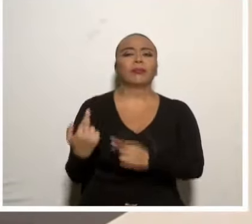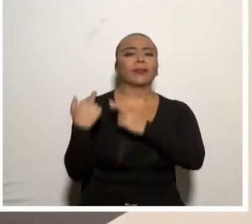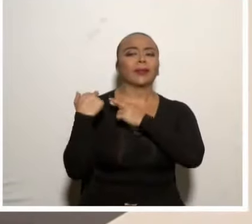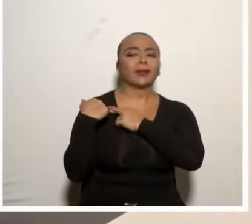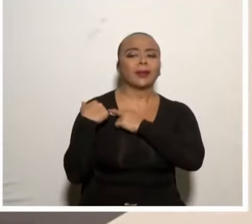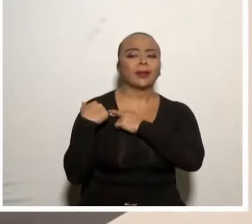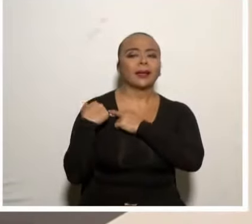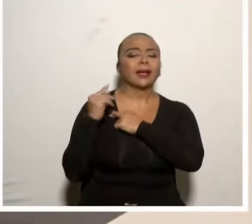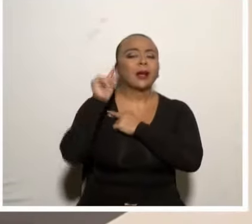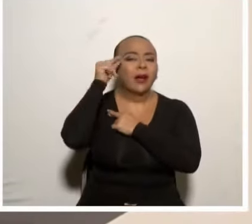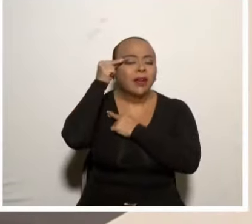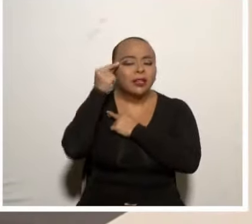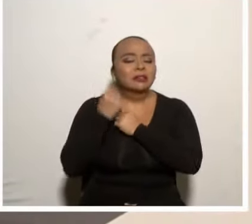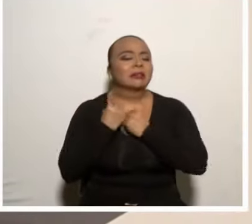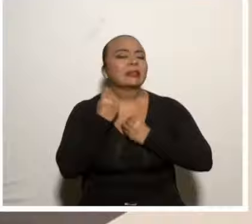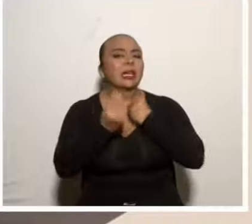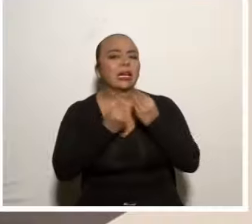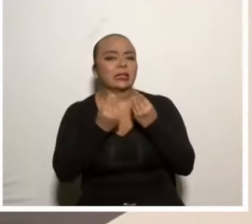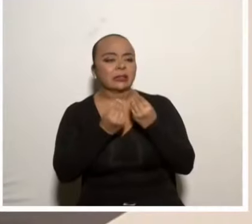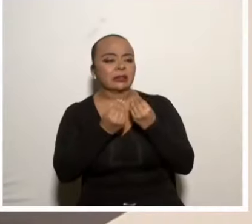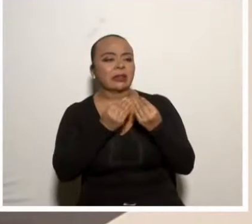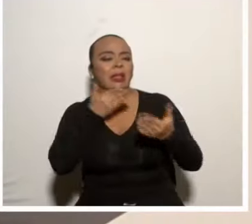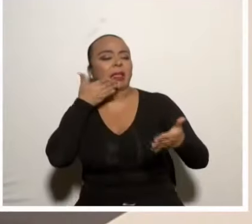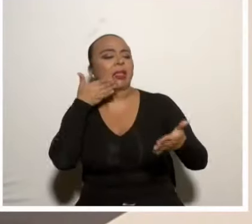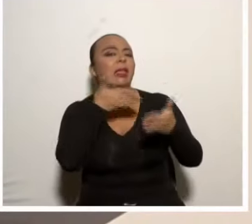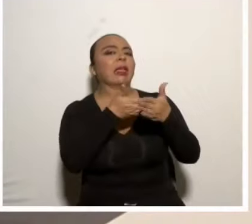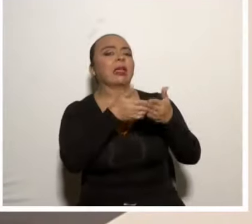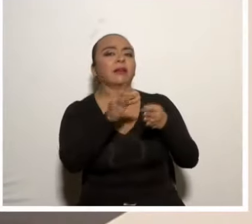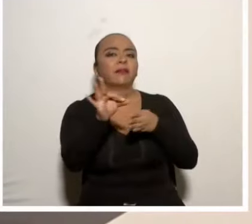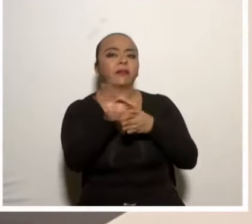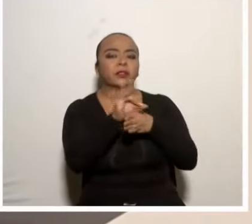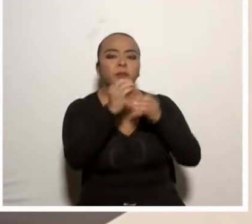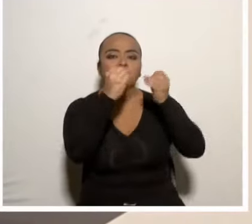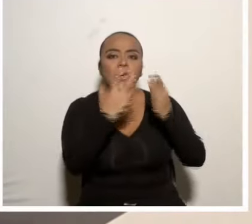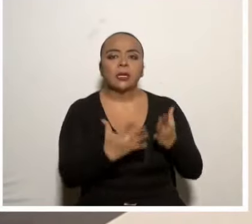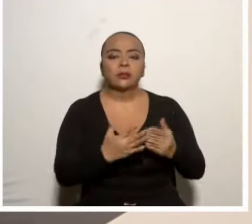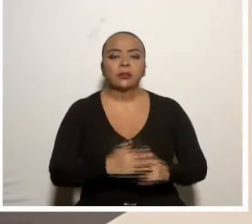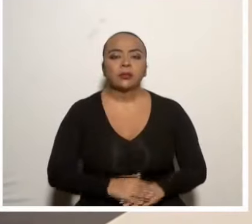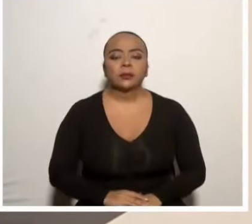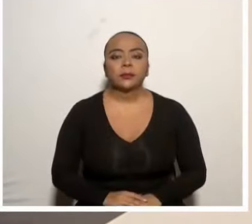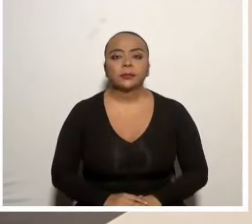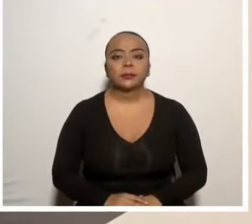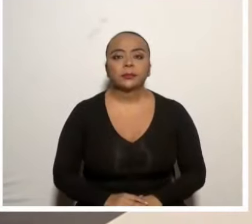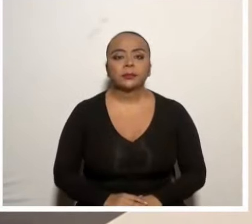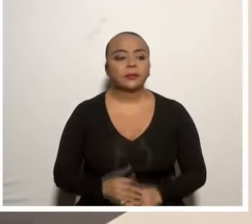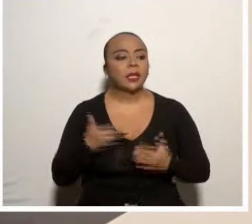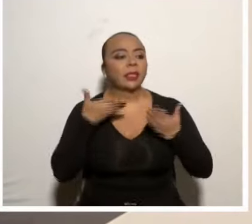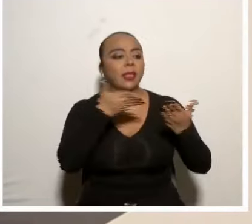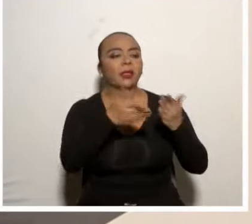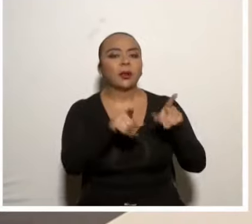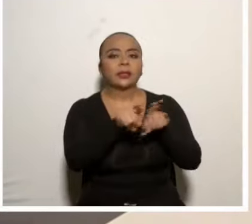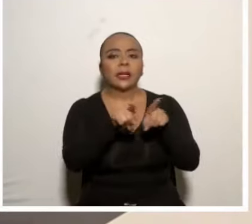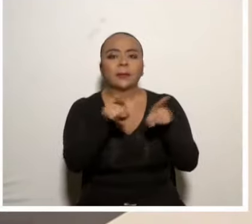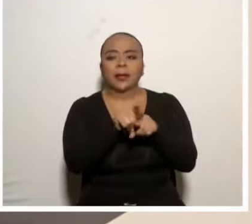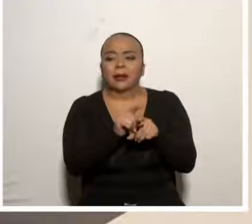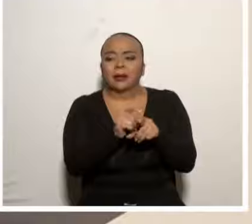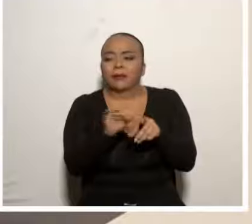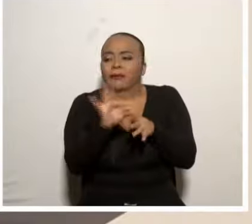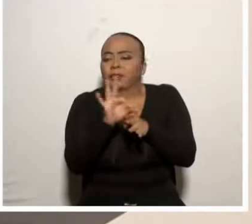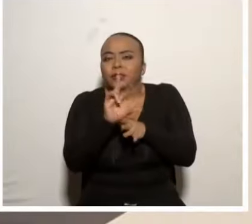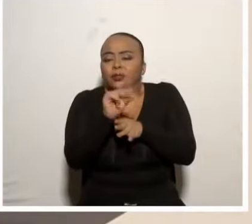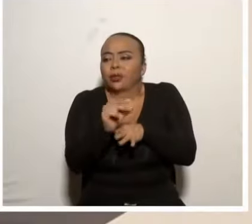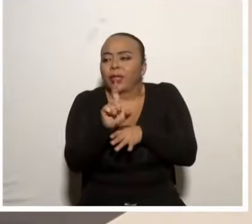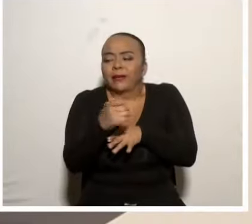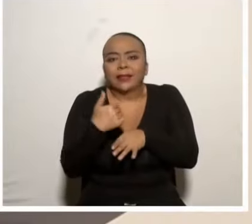gobiernos ha sido de denigrar la función de los maestros. asignándoles también tareas que no les corresponden.